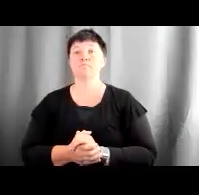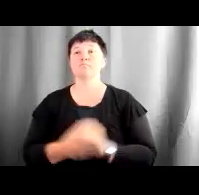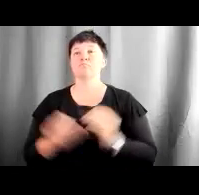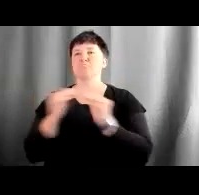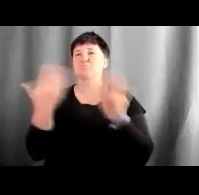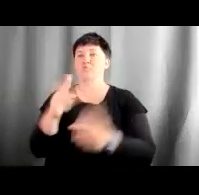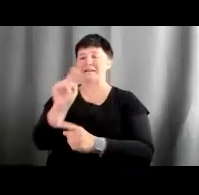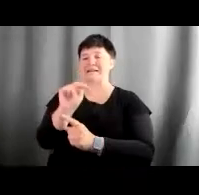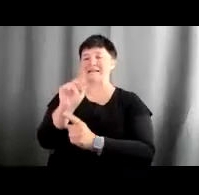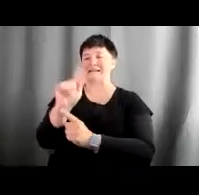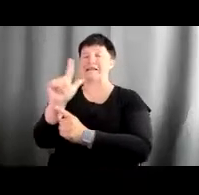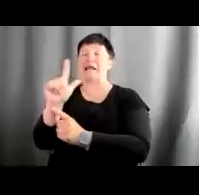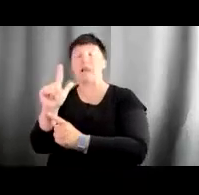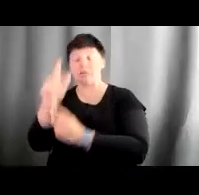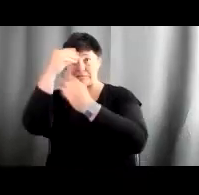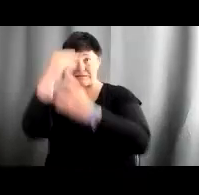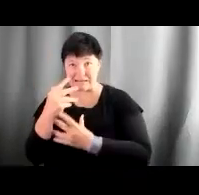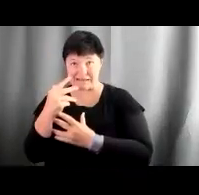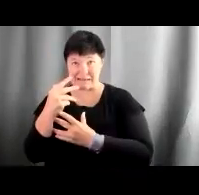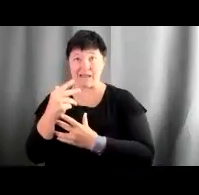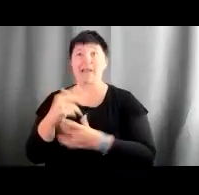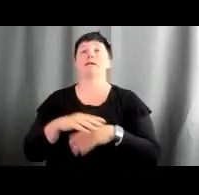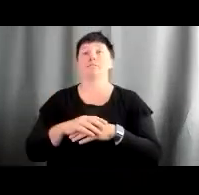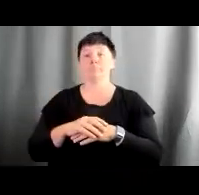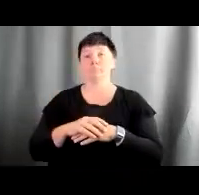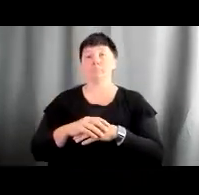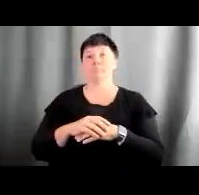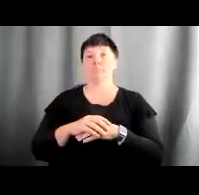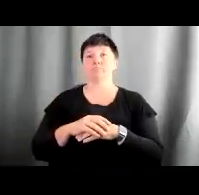luces nocturnas NTL, así me lo refiero.